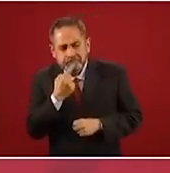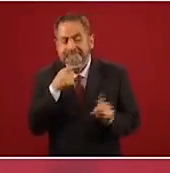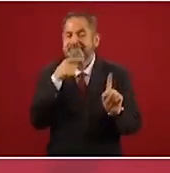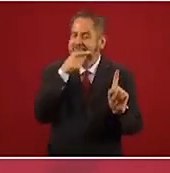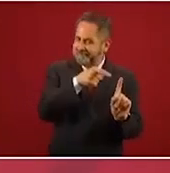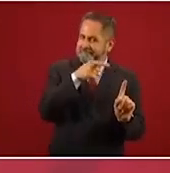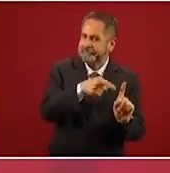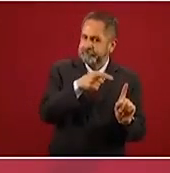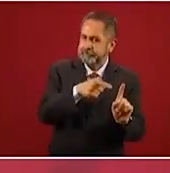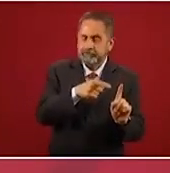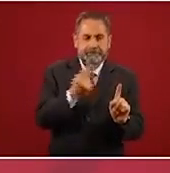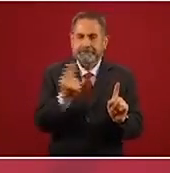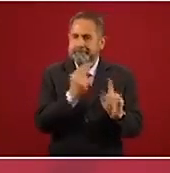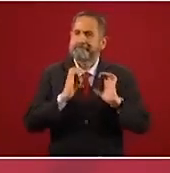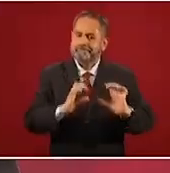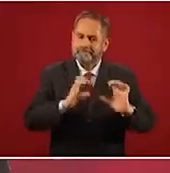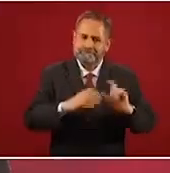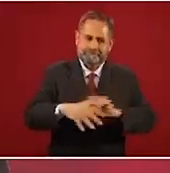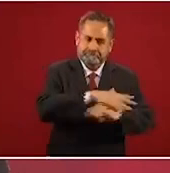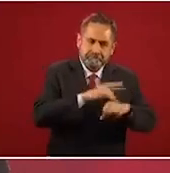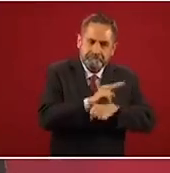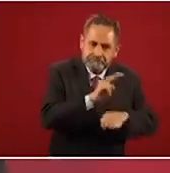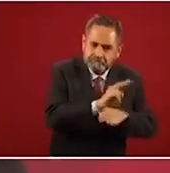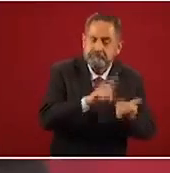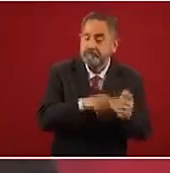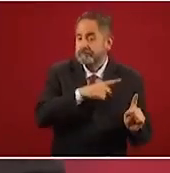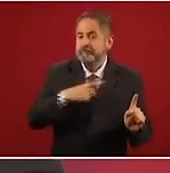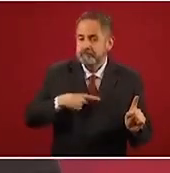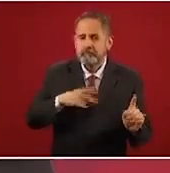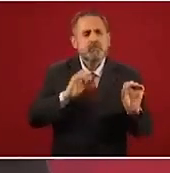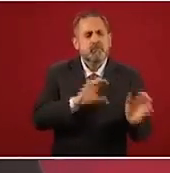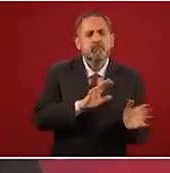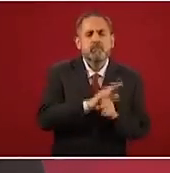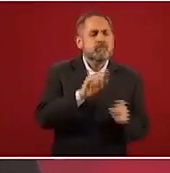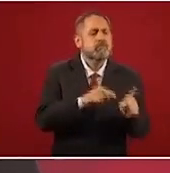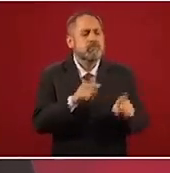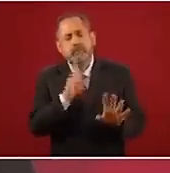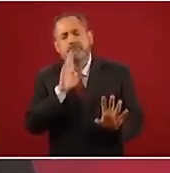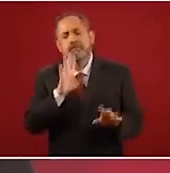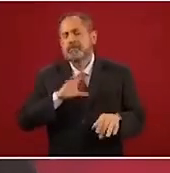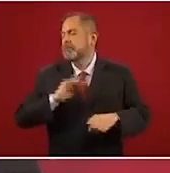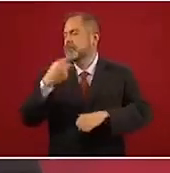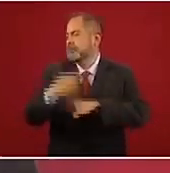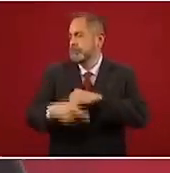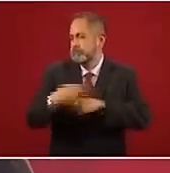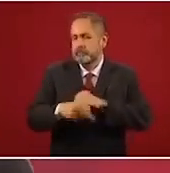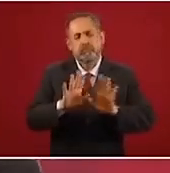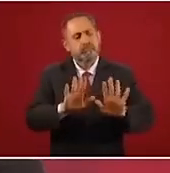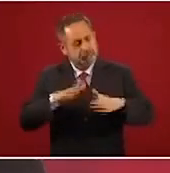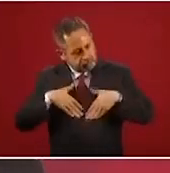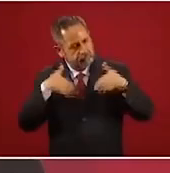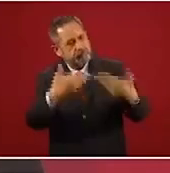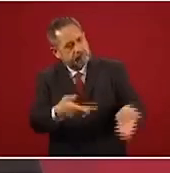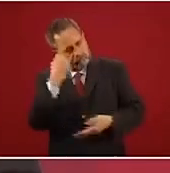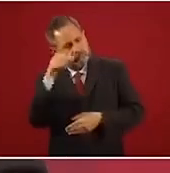un bien superior que exige que se mantengan las inspecciones y cuáles son los casos de bajo riesgo en los cuales se va a dar este